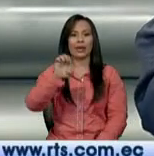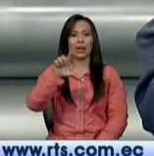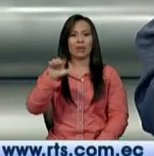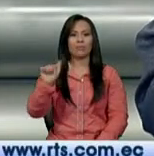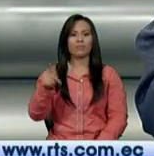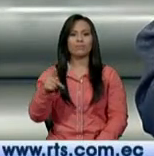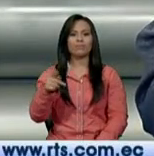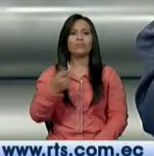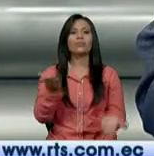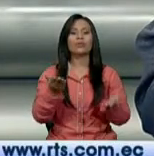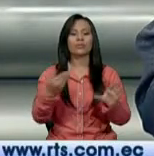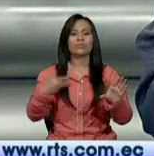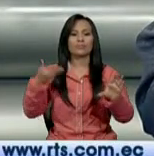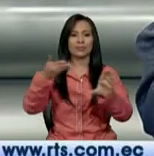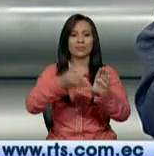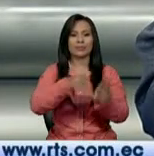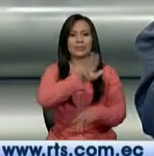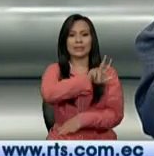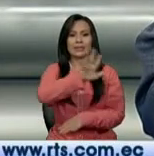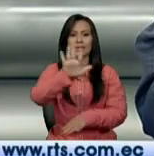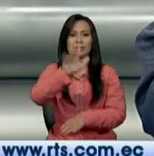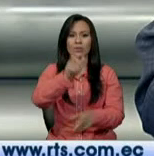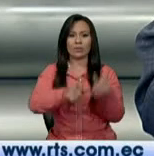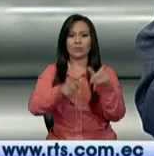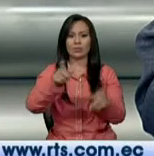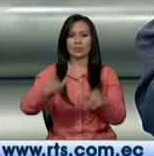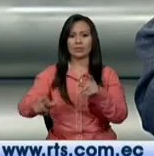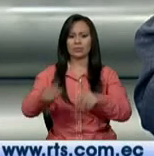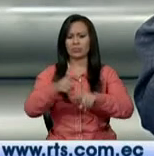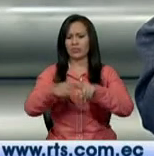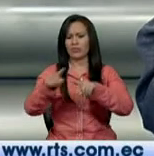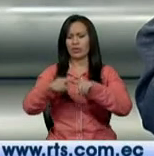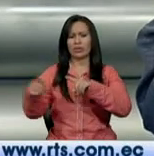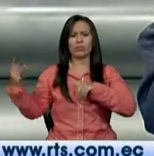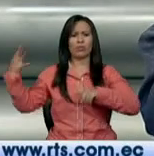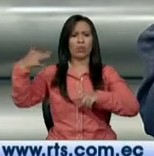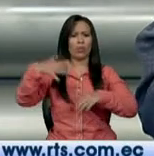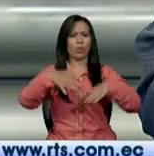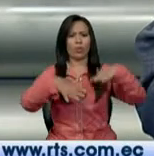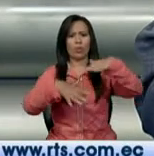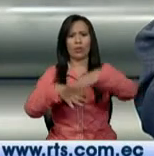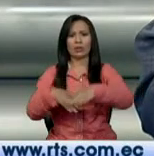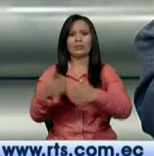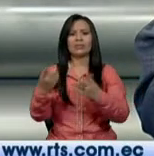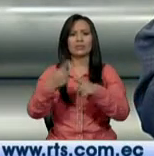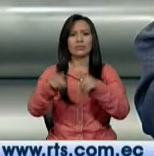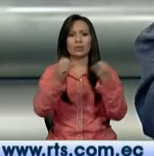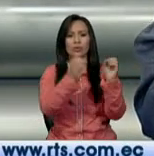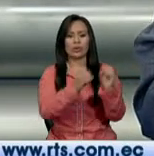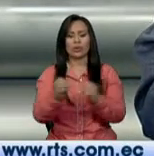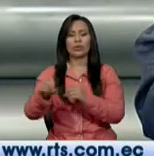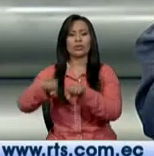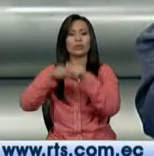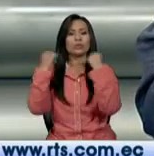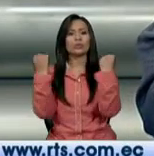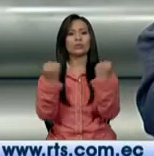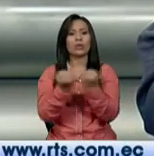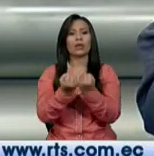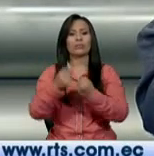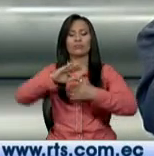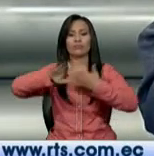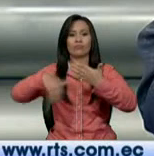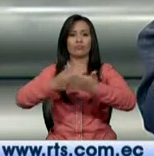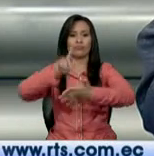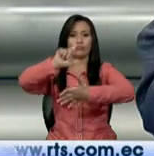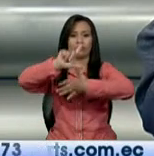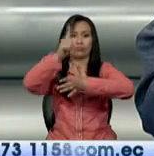el que se prevé participarán 35 personalidades de partidos, movimientos y organizaciones sociales de América Latina